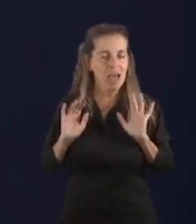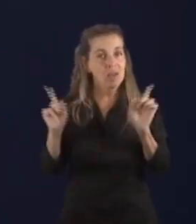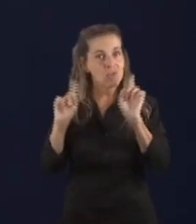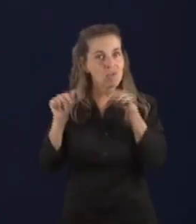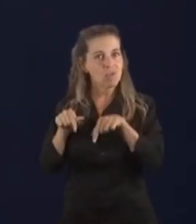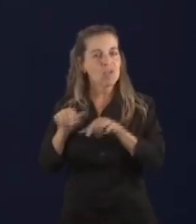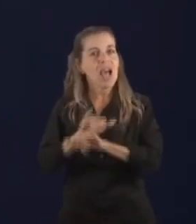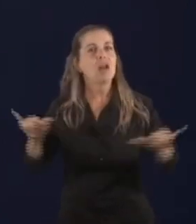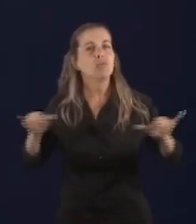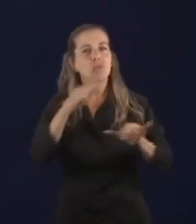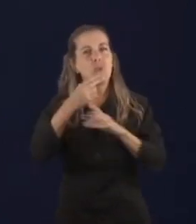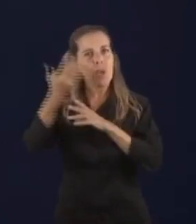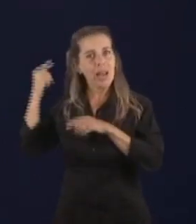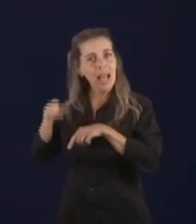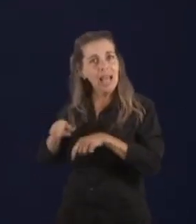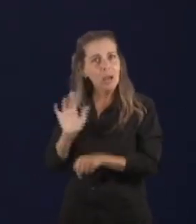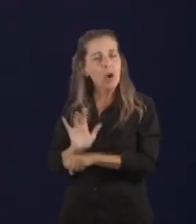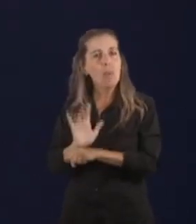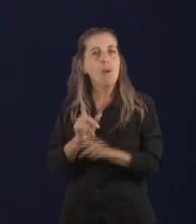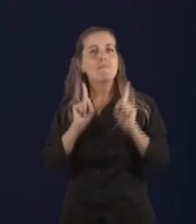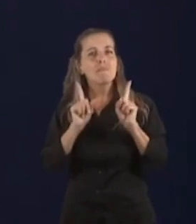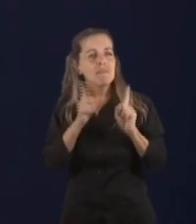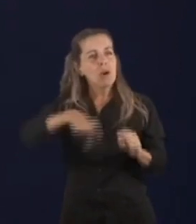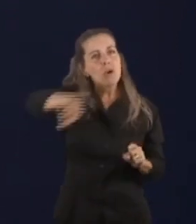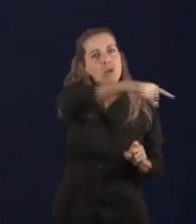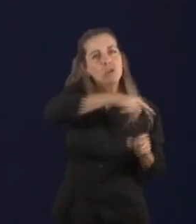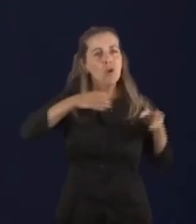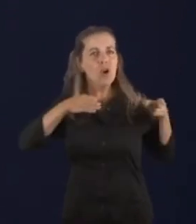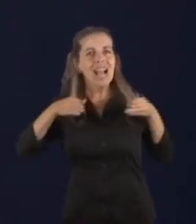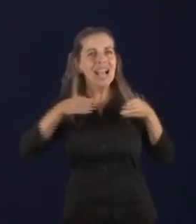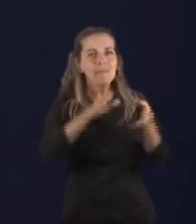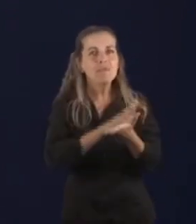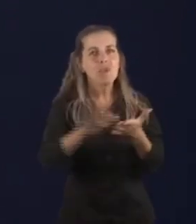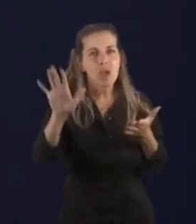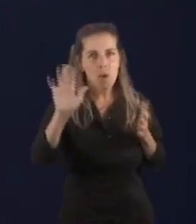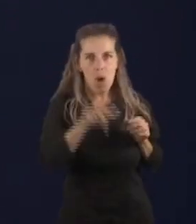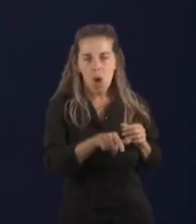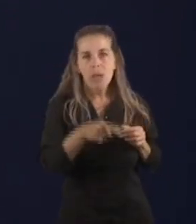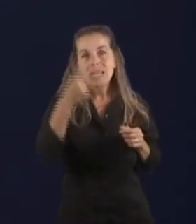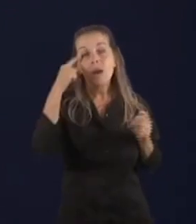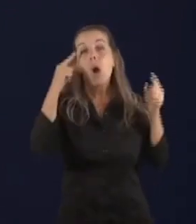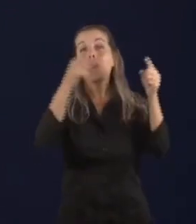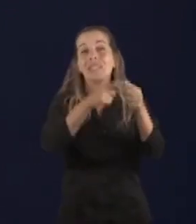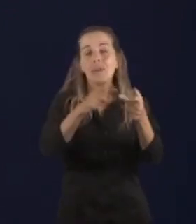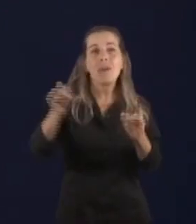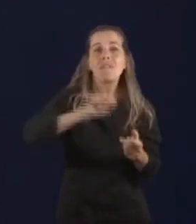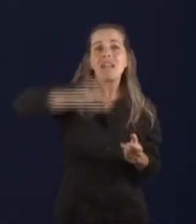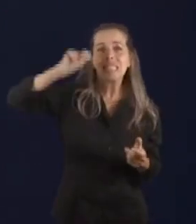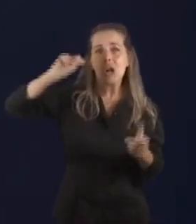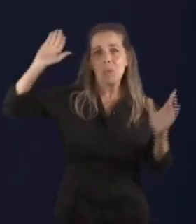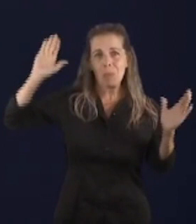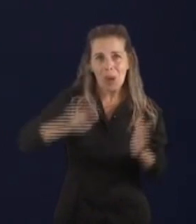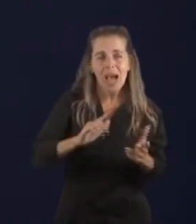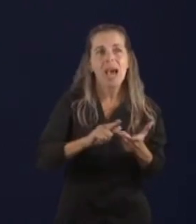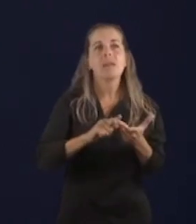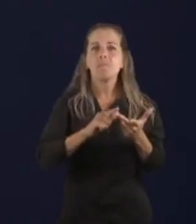ese anuncio está un camino que estamos recorriendo donde vamos a terminar con inflación donde vamos a generar crecimiento donde te vas